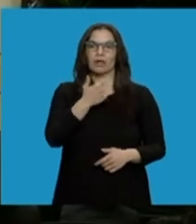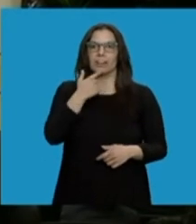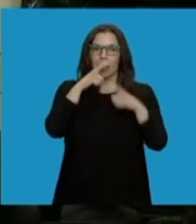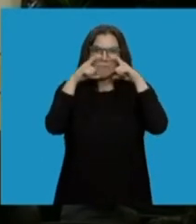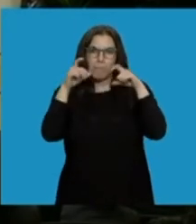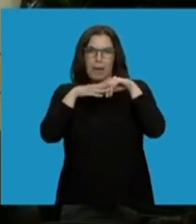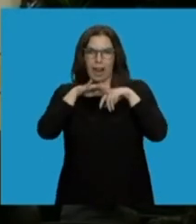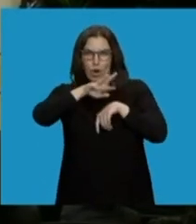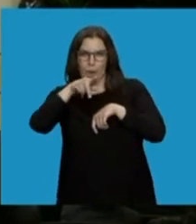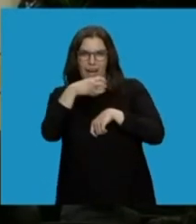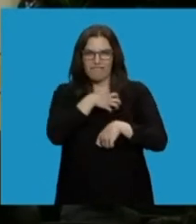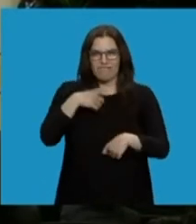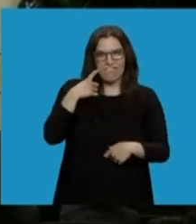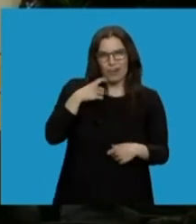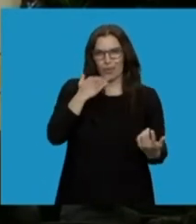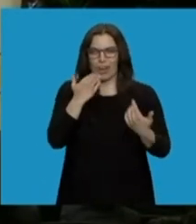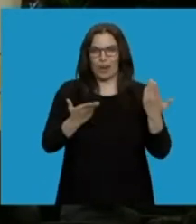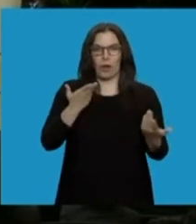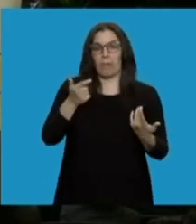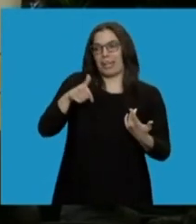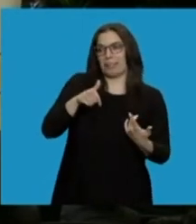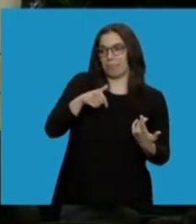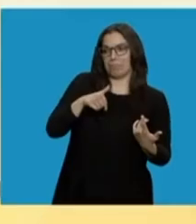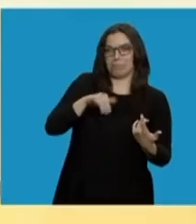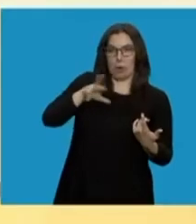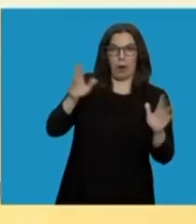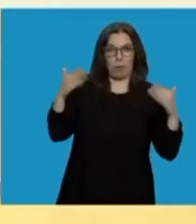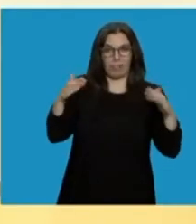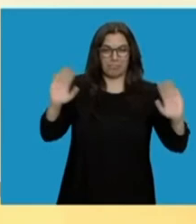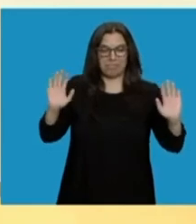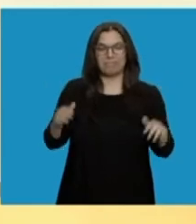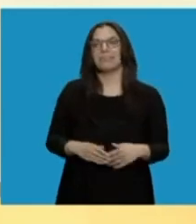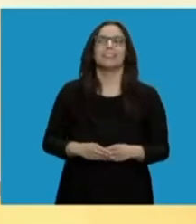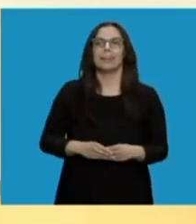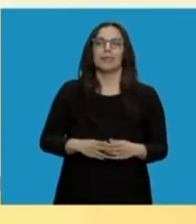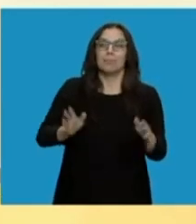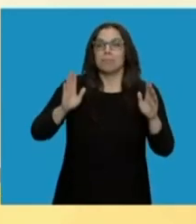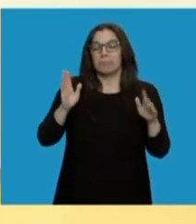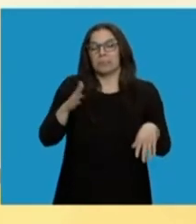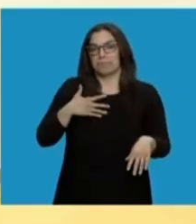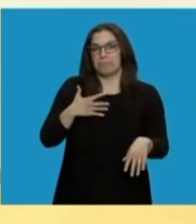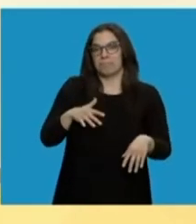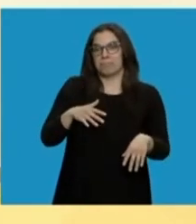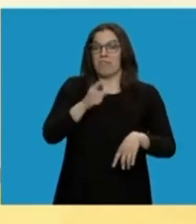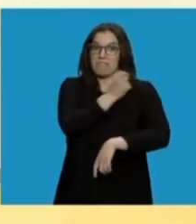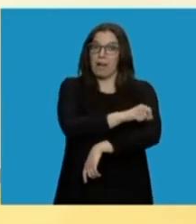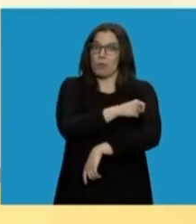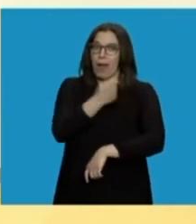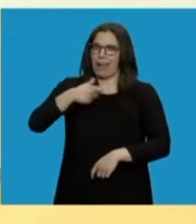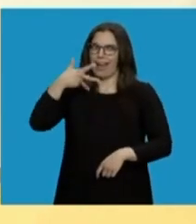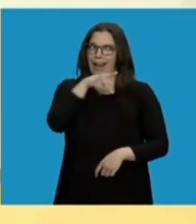banco. Entonces, como aquí no hay banco que asaltar, ¿no? Hombre, ahora las vacunas cuestan,